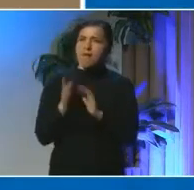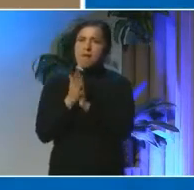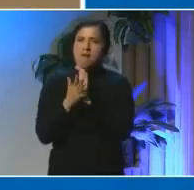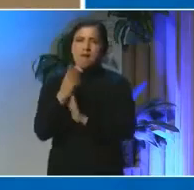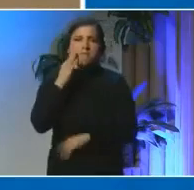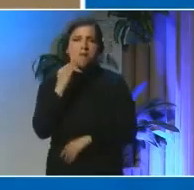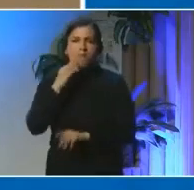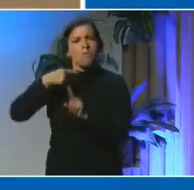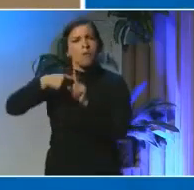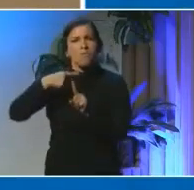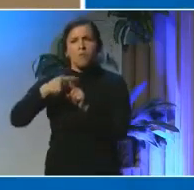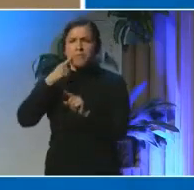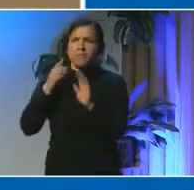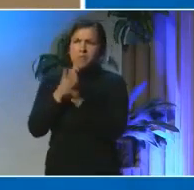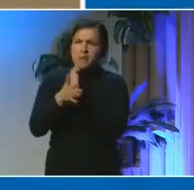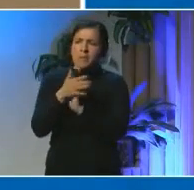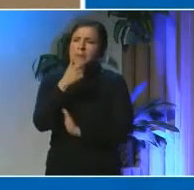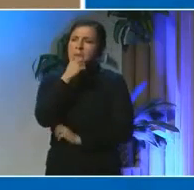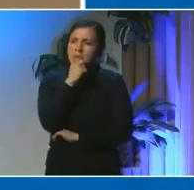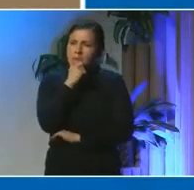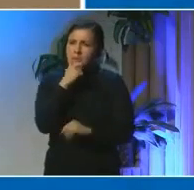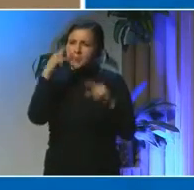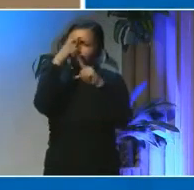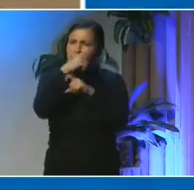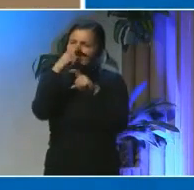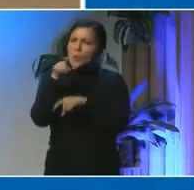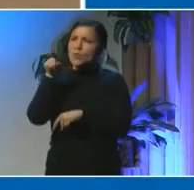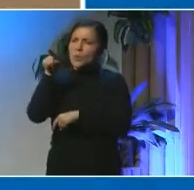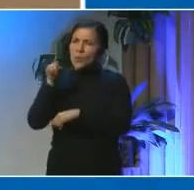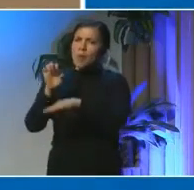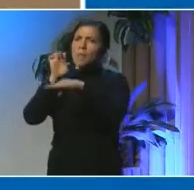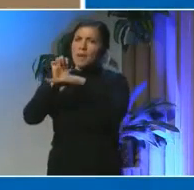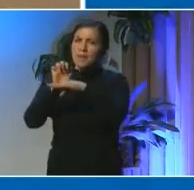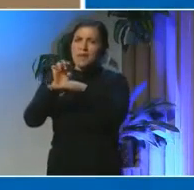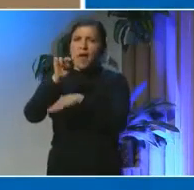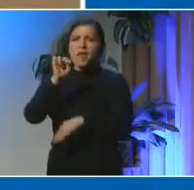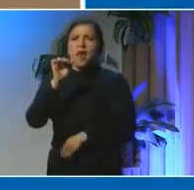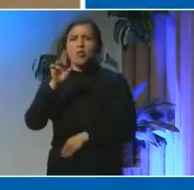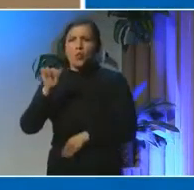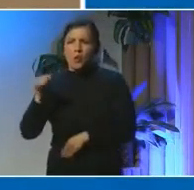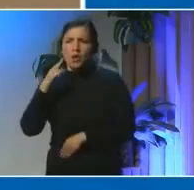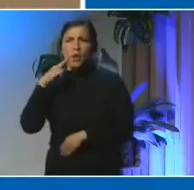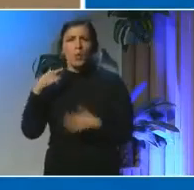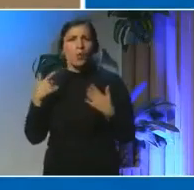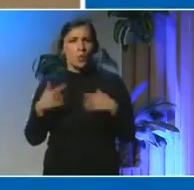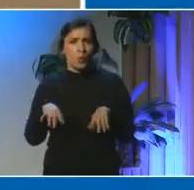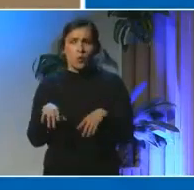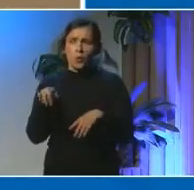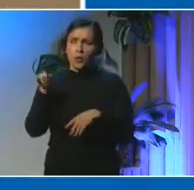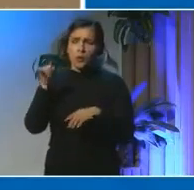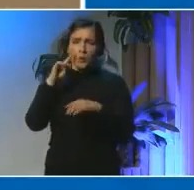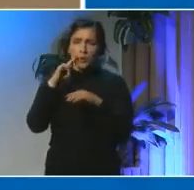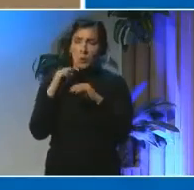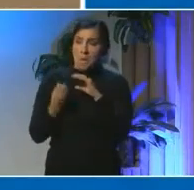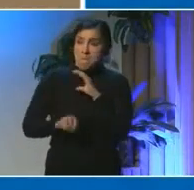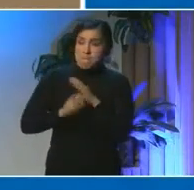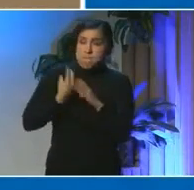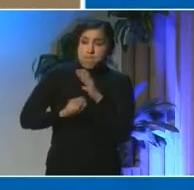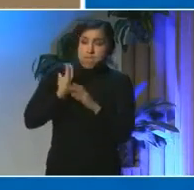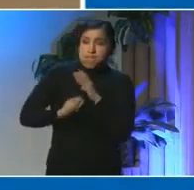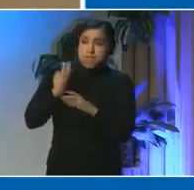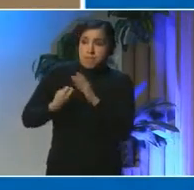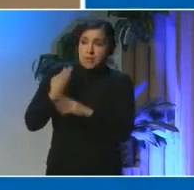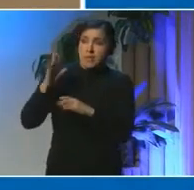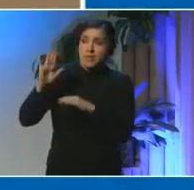específicamente veamos un tema muy interesante de Natura Y es pues el el el el volumen que tiene de de producción y la